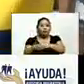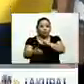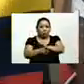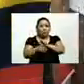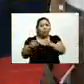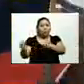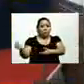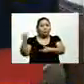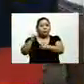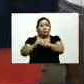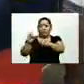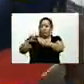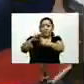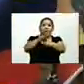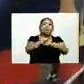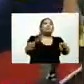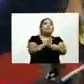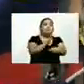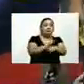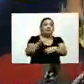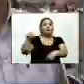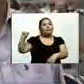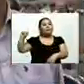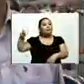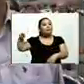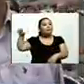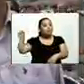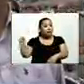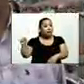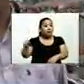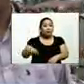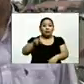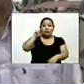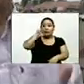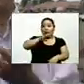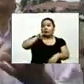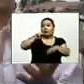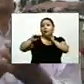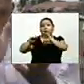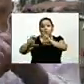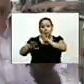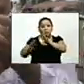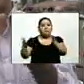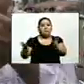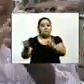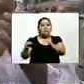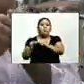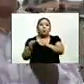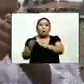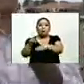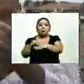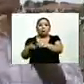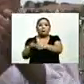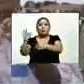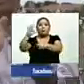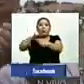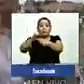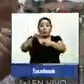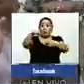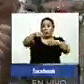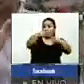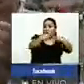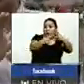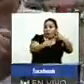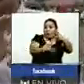por unanimidad para apoyar el TPS para los venezolanos. 39 republicanos hicieron lo mismo. El proyecto de ley queda ahora en manos,